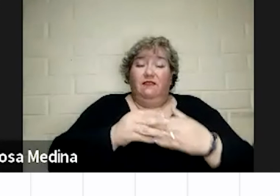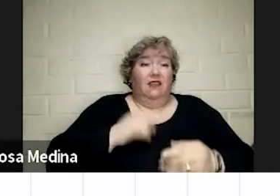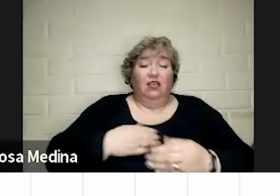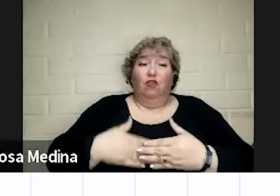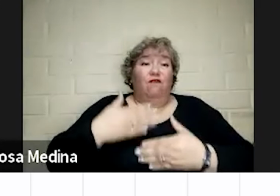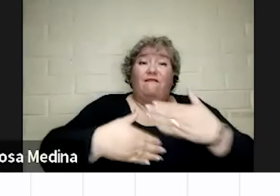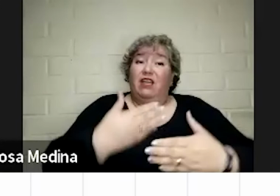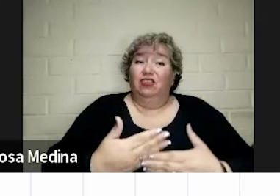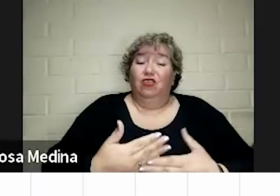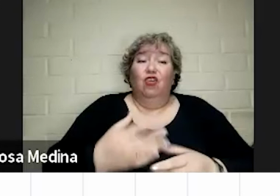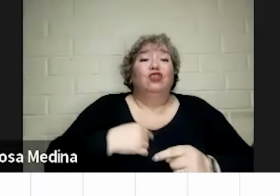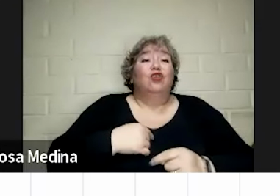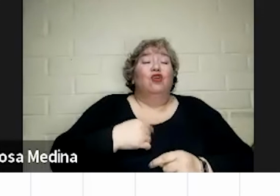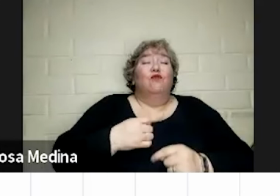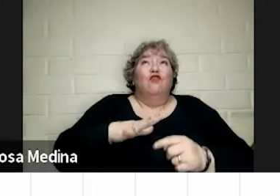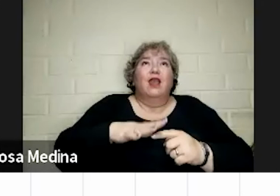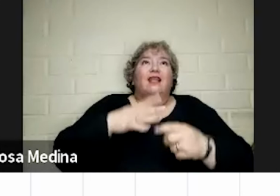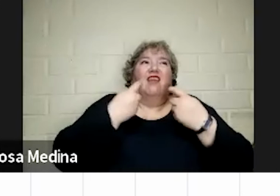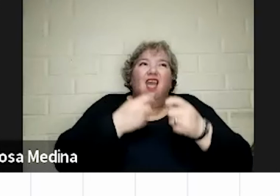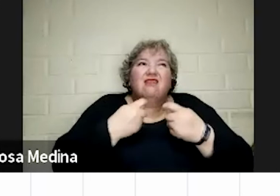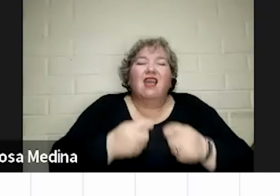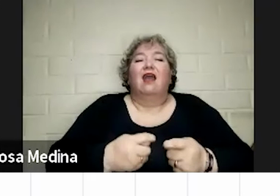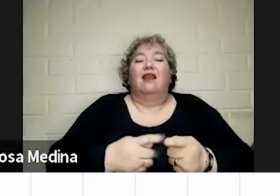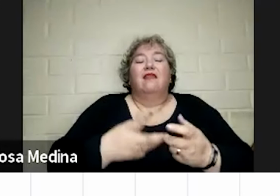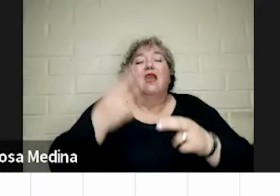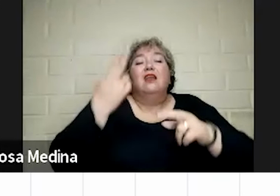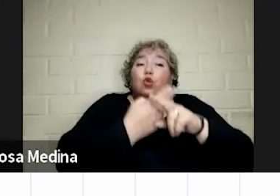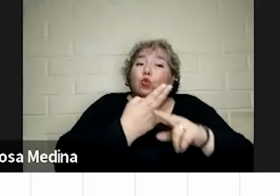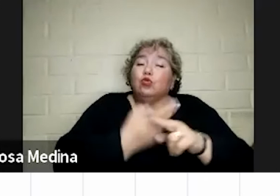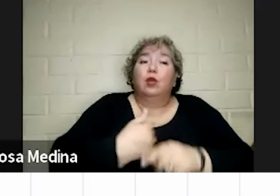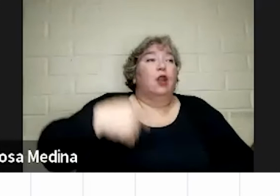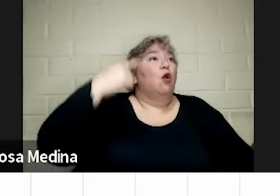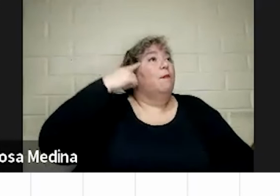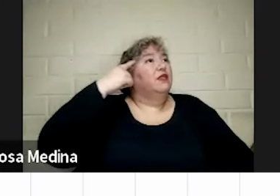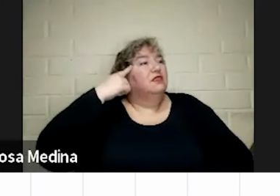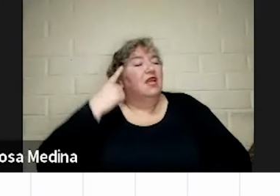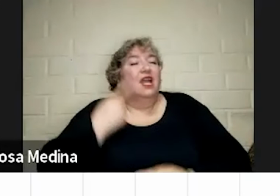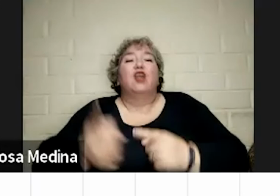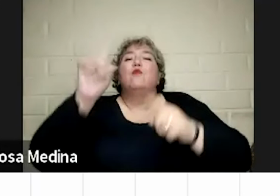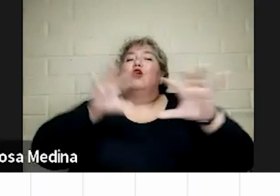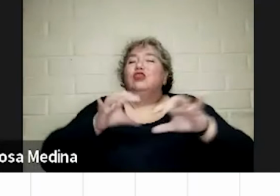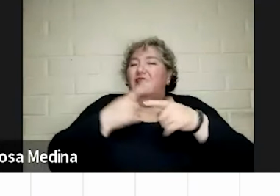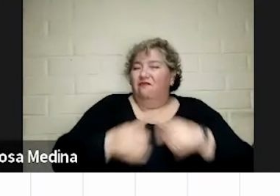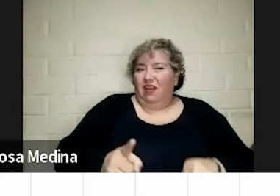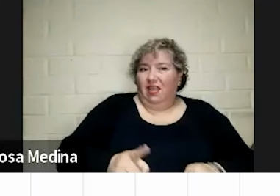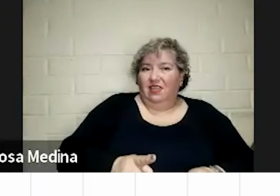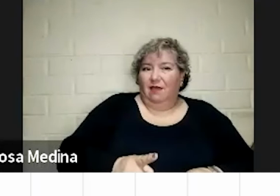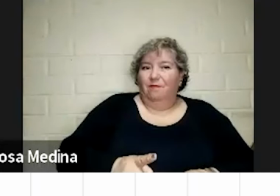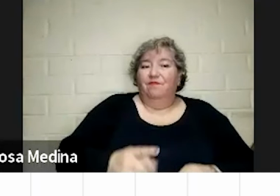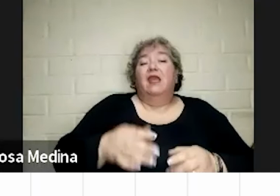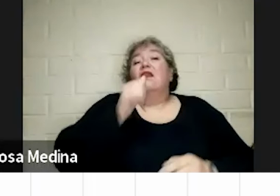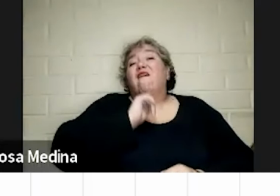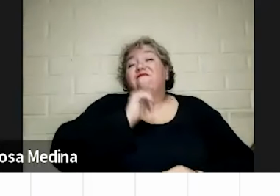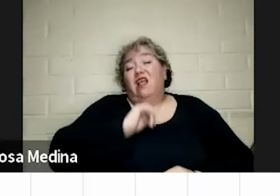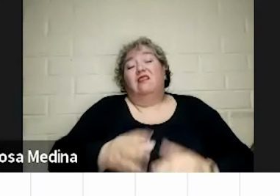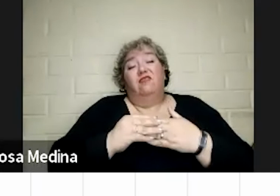flexibilidad cognitiva voy a buscar otra forma de solucionar o voy a pensar en una cosa diferente. Bueno, y la falta de flexibilidad, como les decía